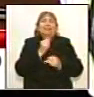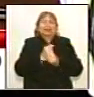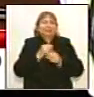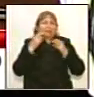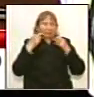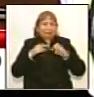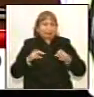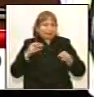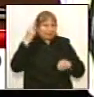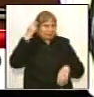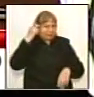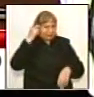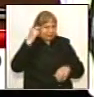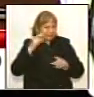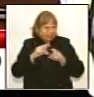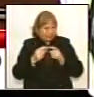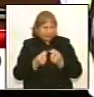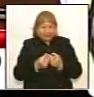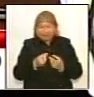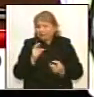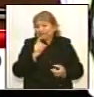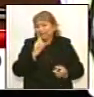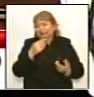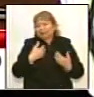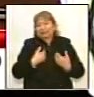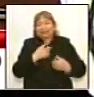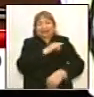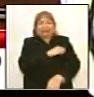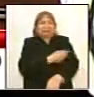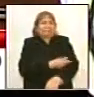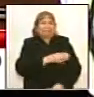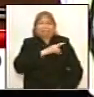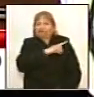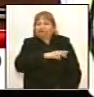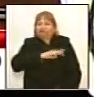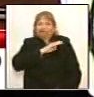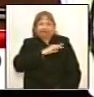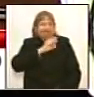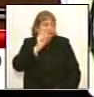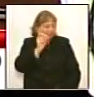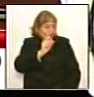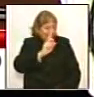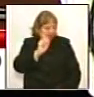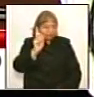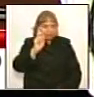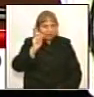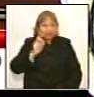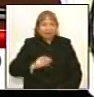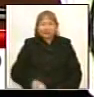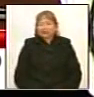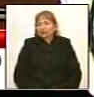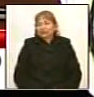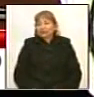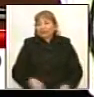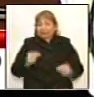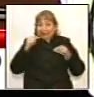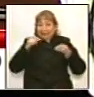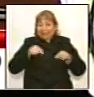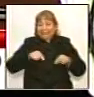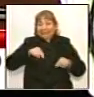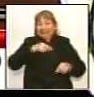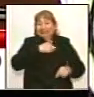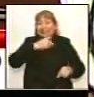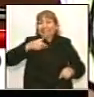político. Entonces, no tienen autoridad moral, pues, no tienen autoridad moral. Aquí, presidente,